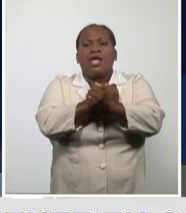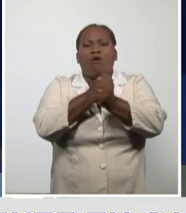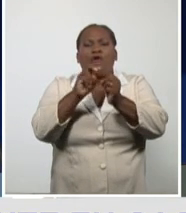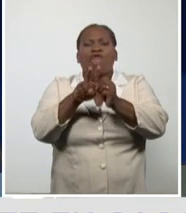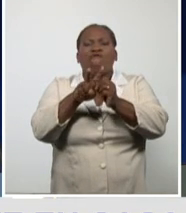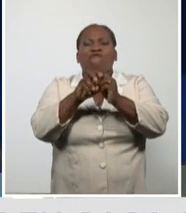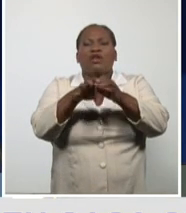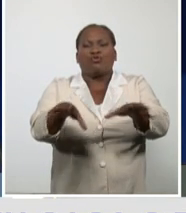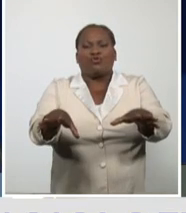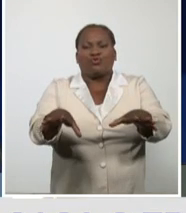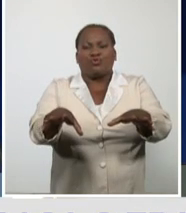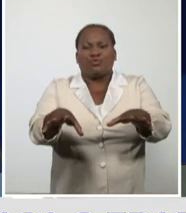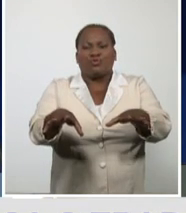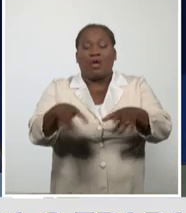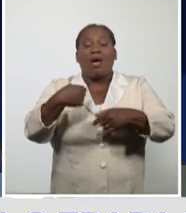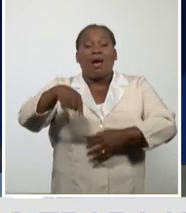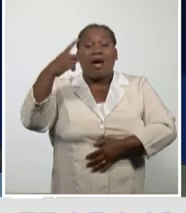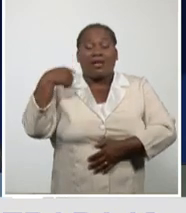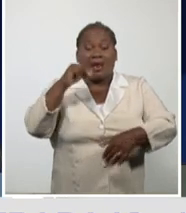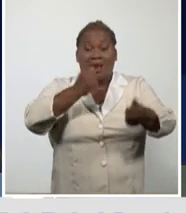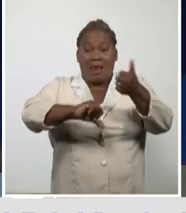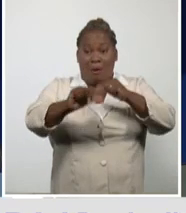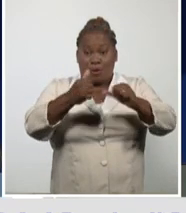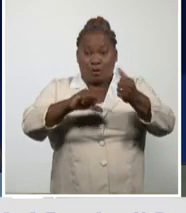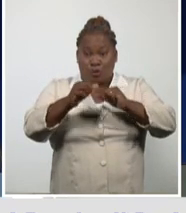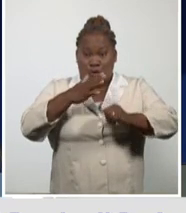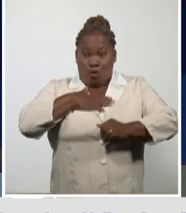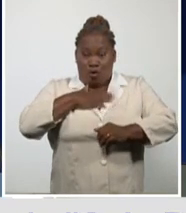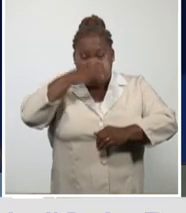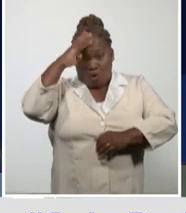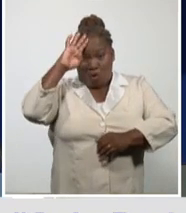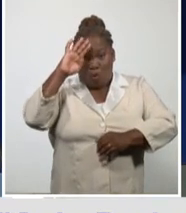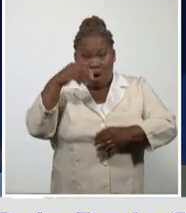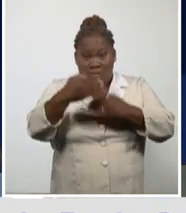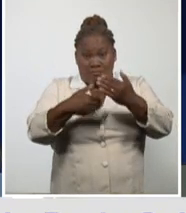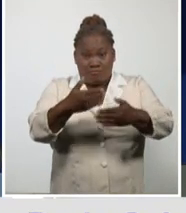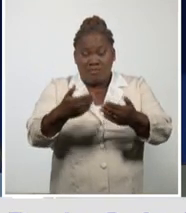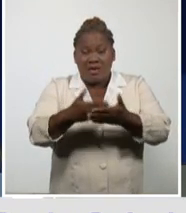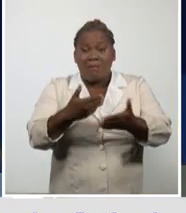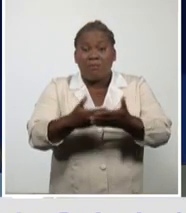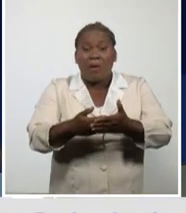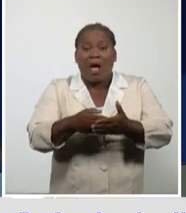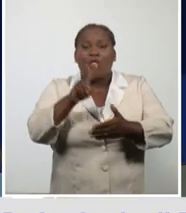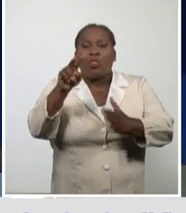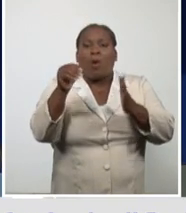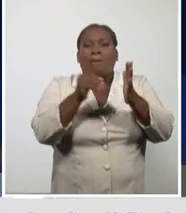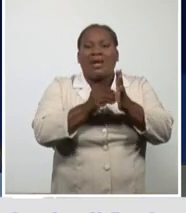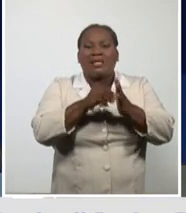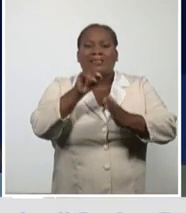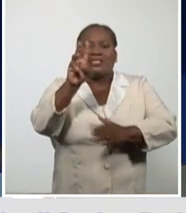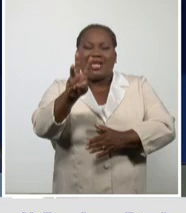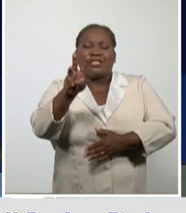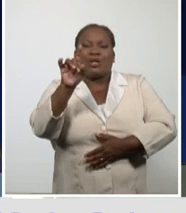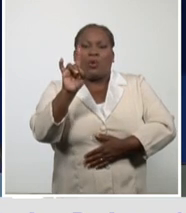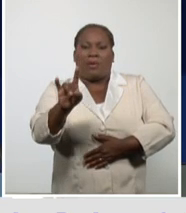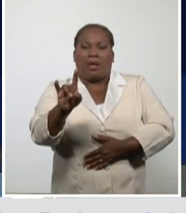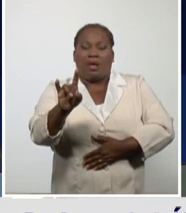En el día de ayer, nuestros laboratorios procesaron 2.039 muestras, en el